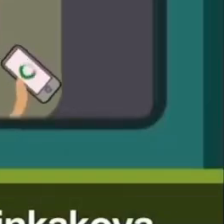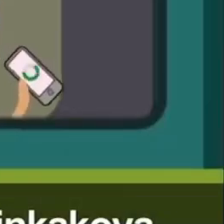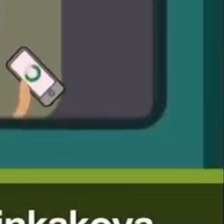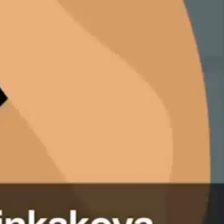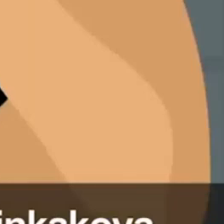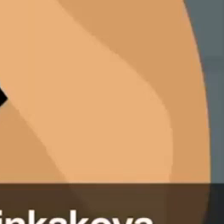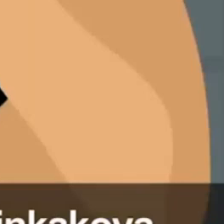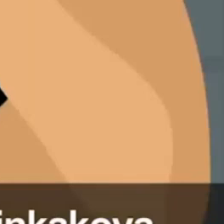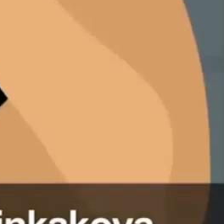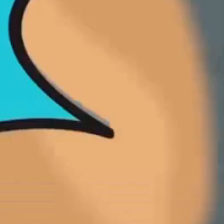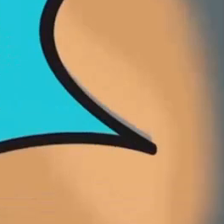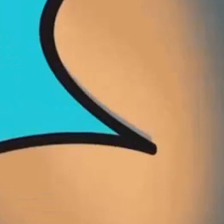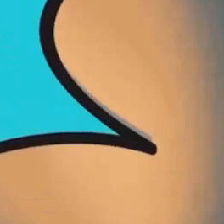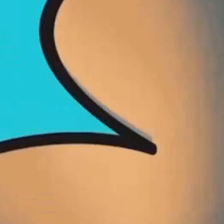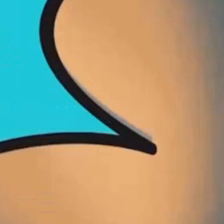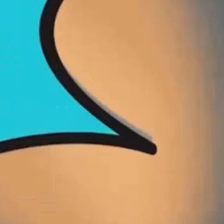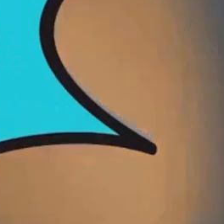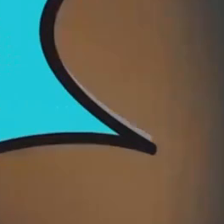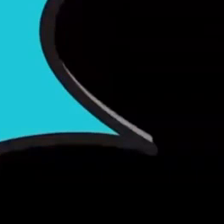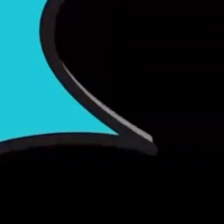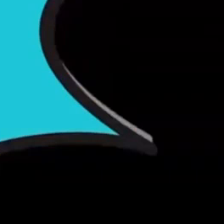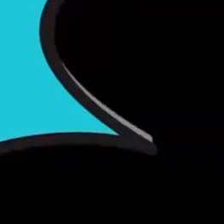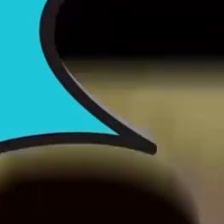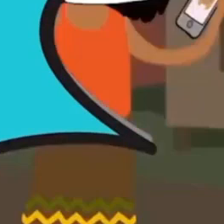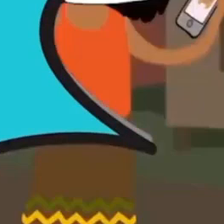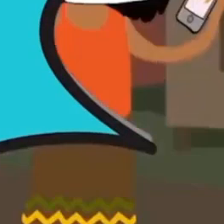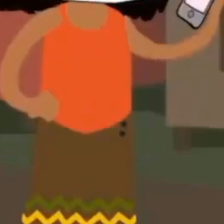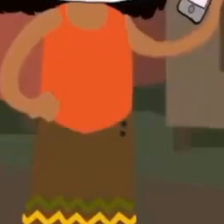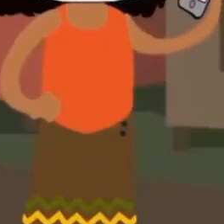a shiringa gocha.